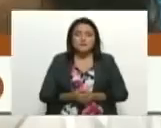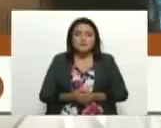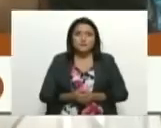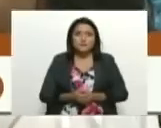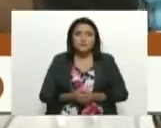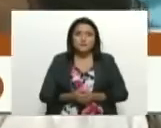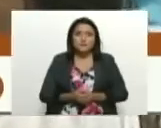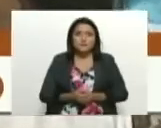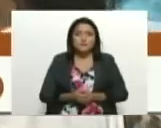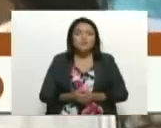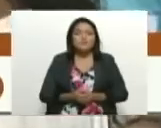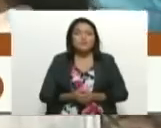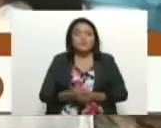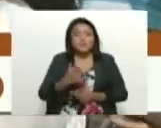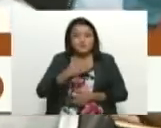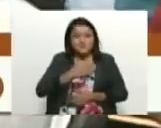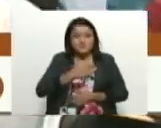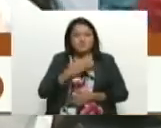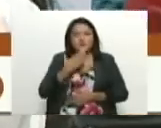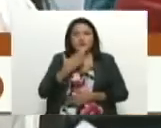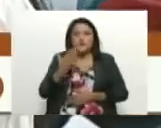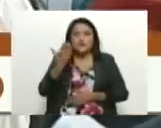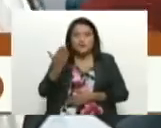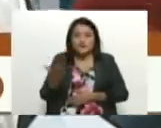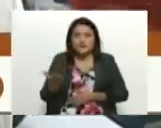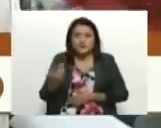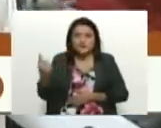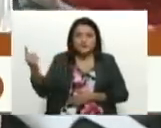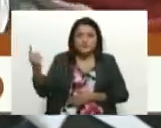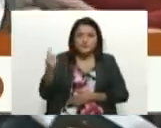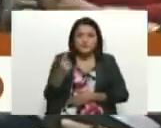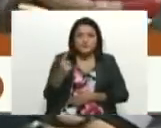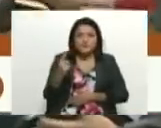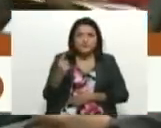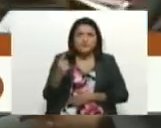Yo le agradezco aquí la presencia,